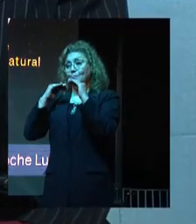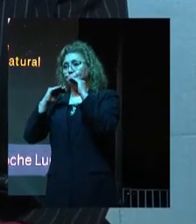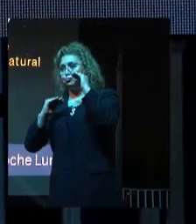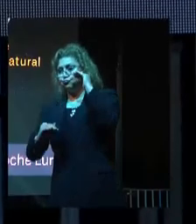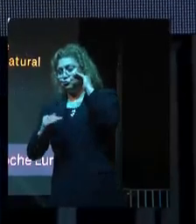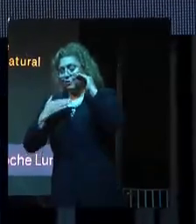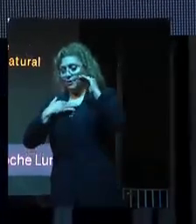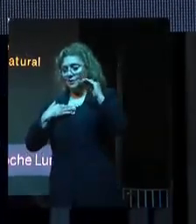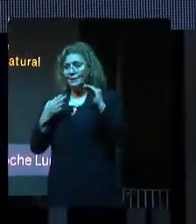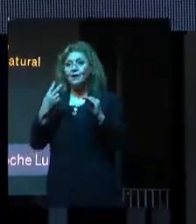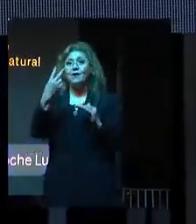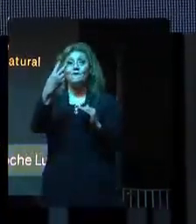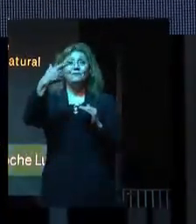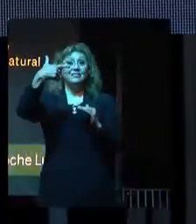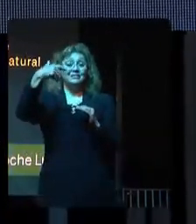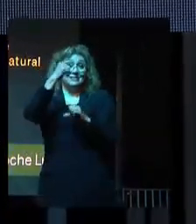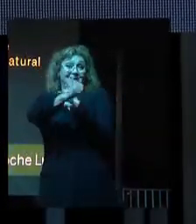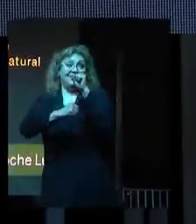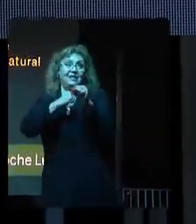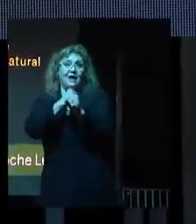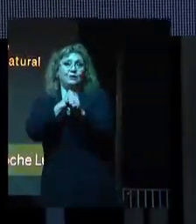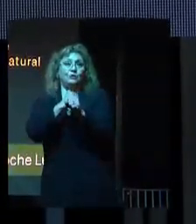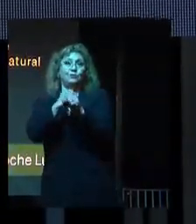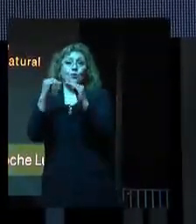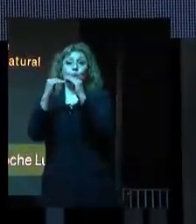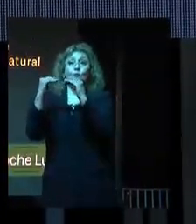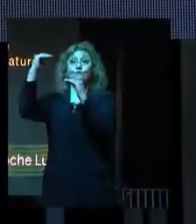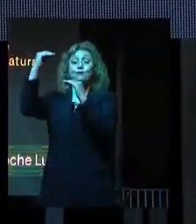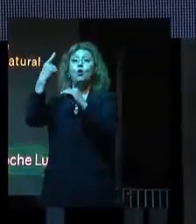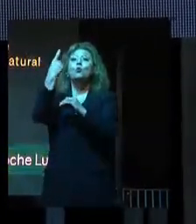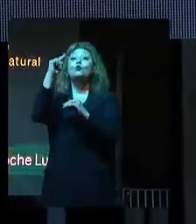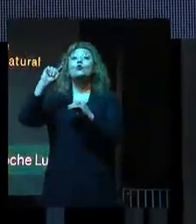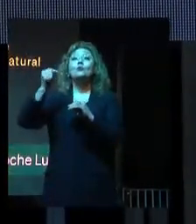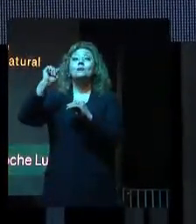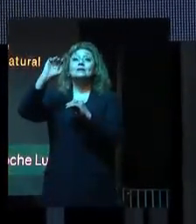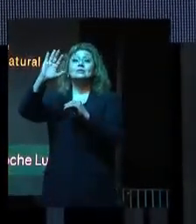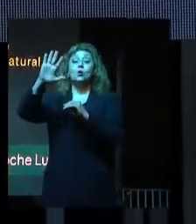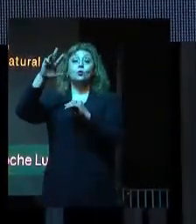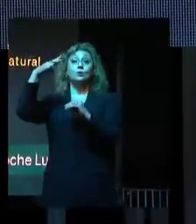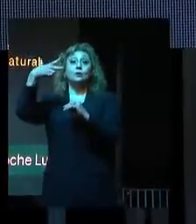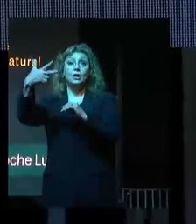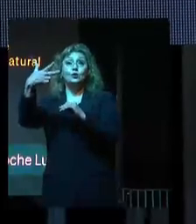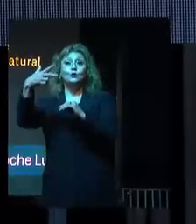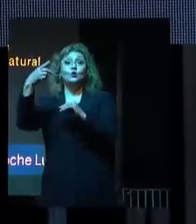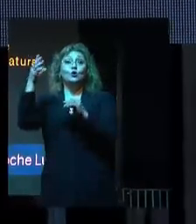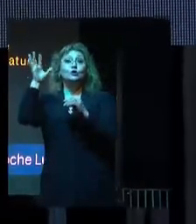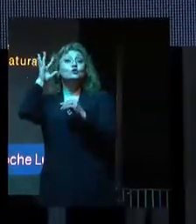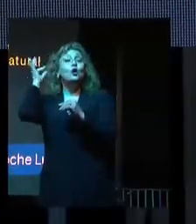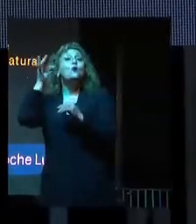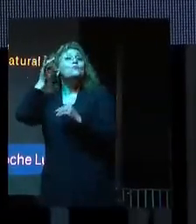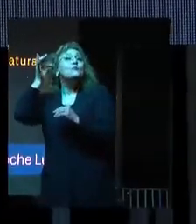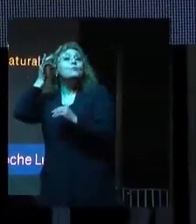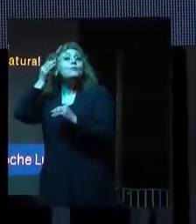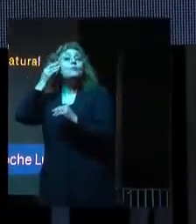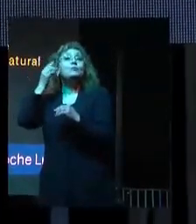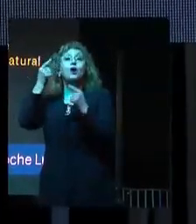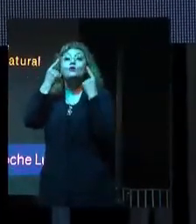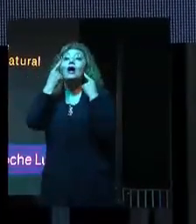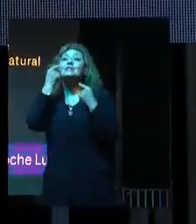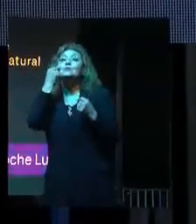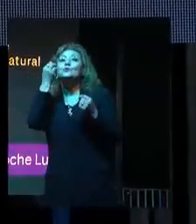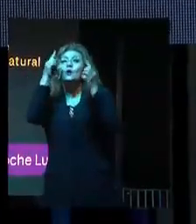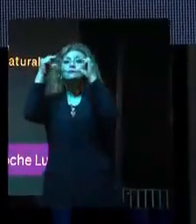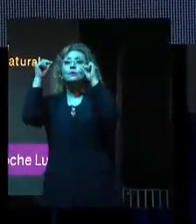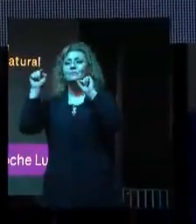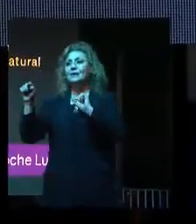tenía 27 años, 1,58 m, rubiecito de ojos azules, que se llamaba Yuri Gagarin, era un